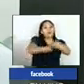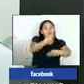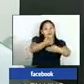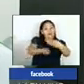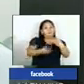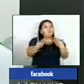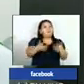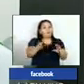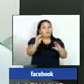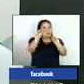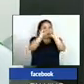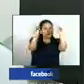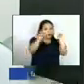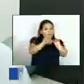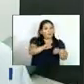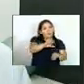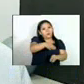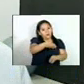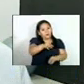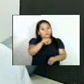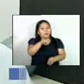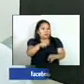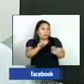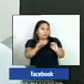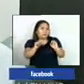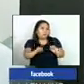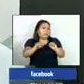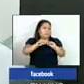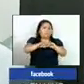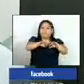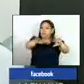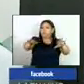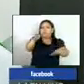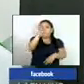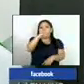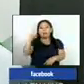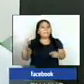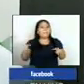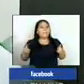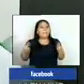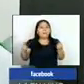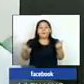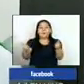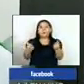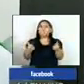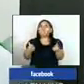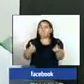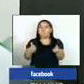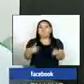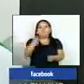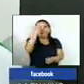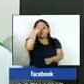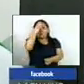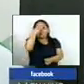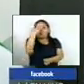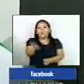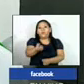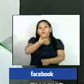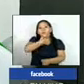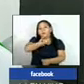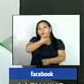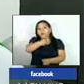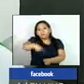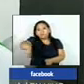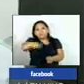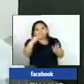digital donde sin duda llega a todo el país de una manera más rápida y más certera directamente al público objetivo